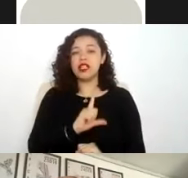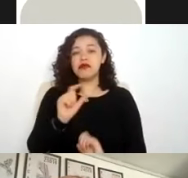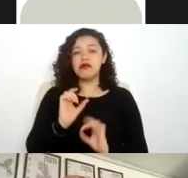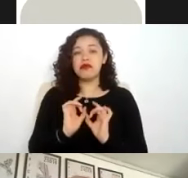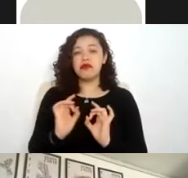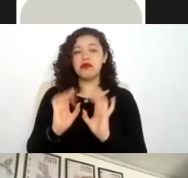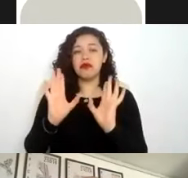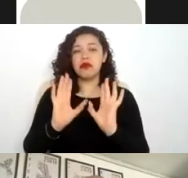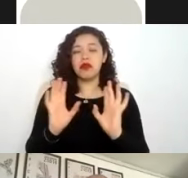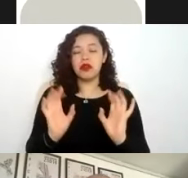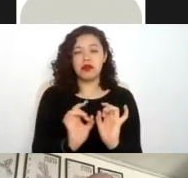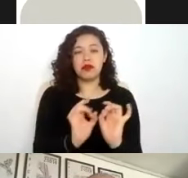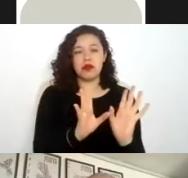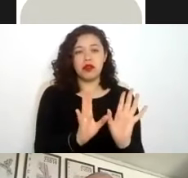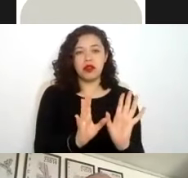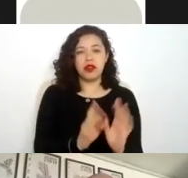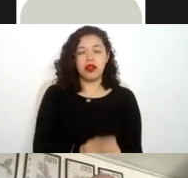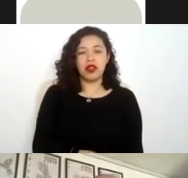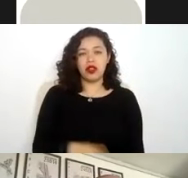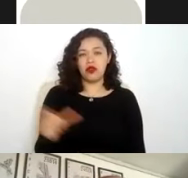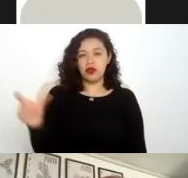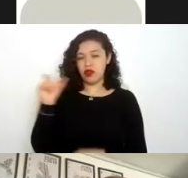reactiva. Cuando hay un sismo,